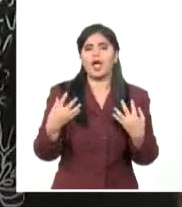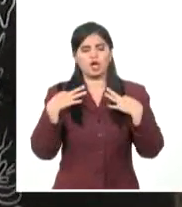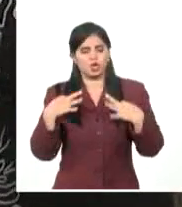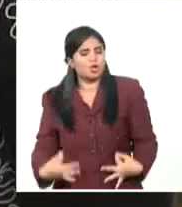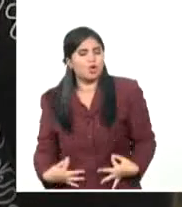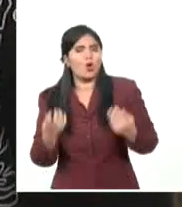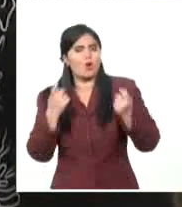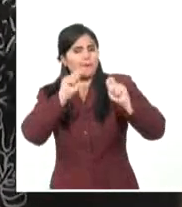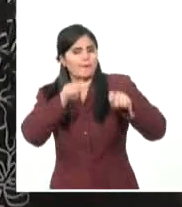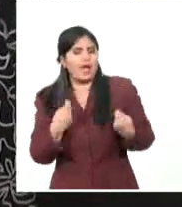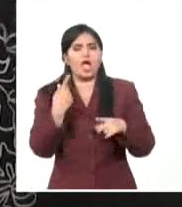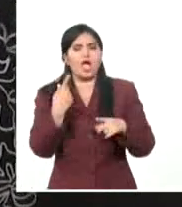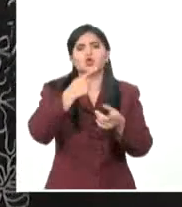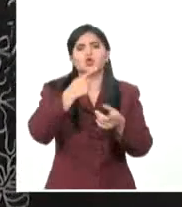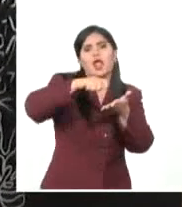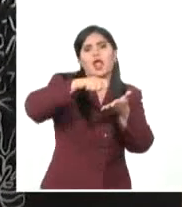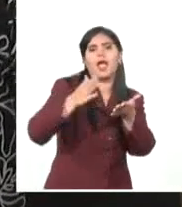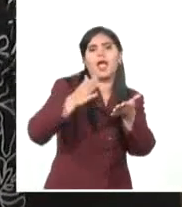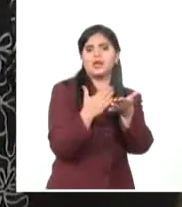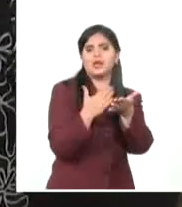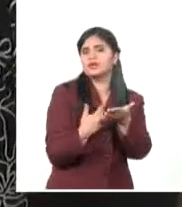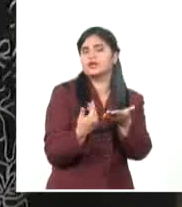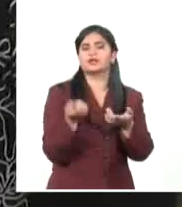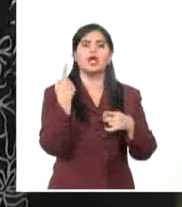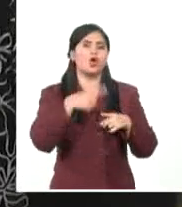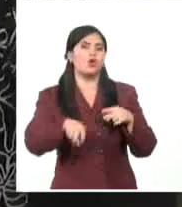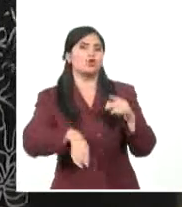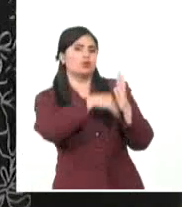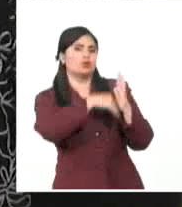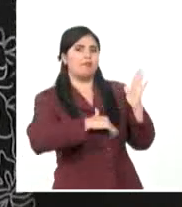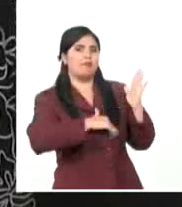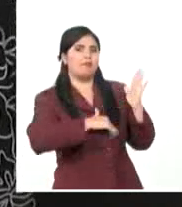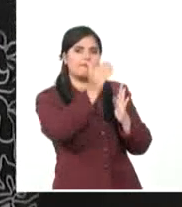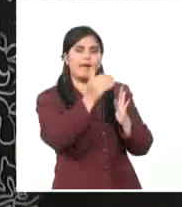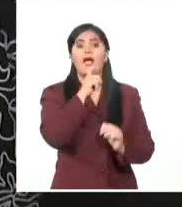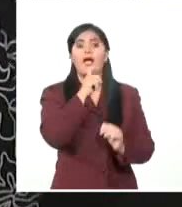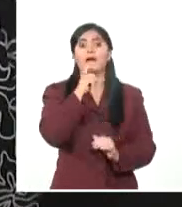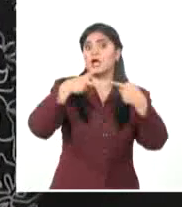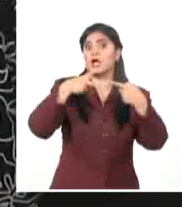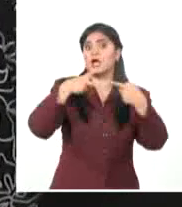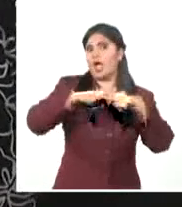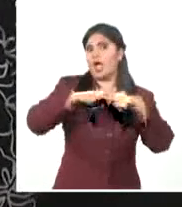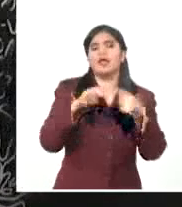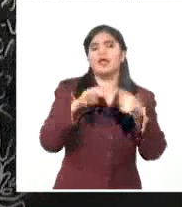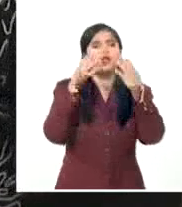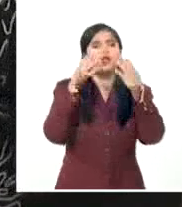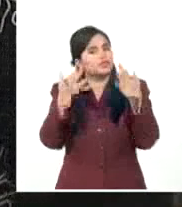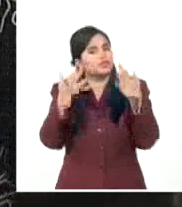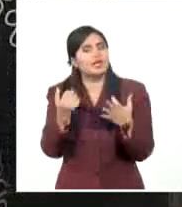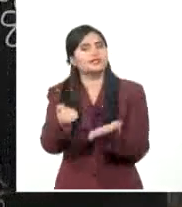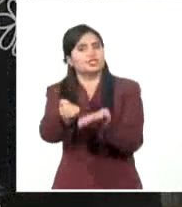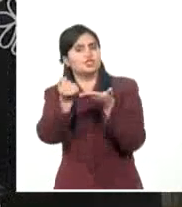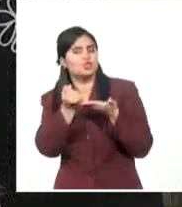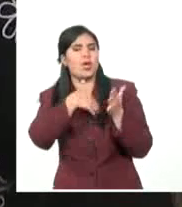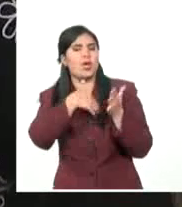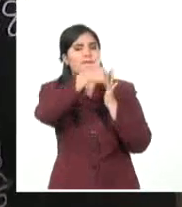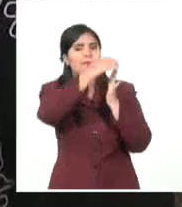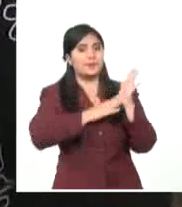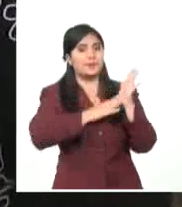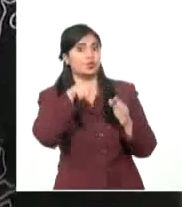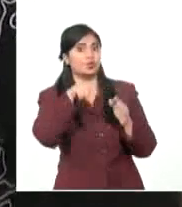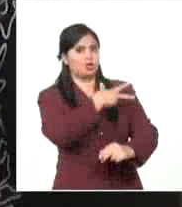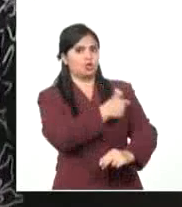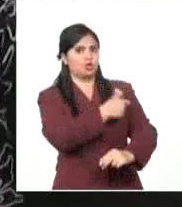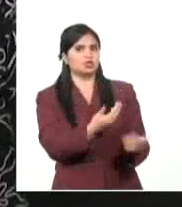materiales escolares el arreglo de los baños fue muy importante para nosotros la pintura del centro